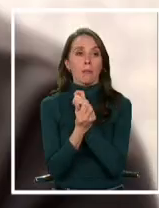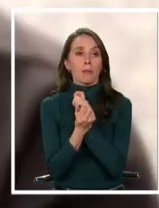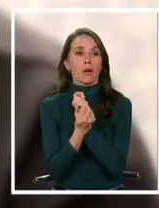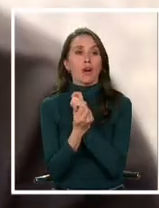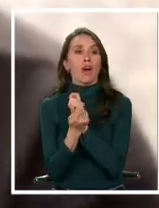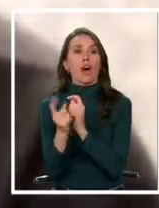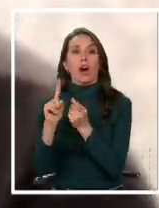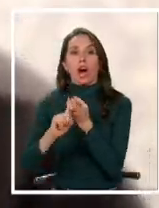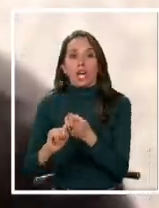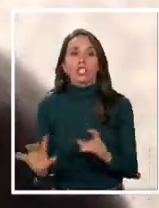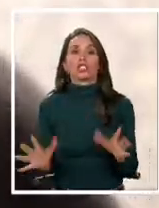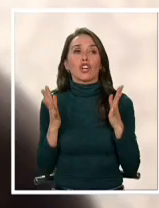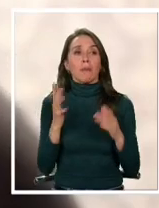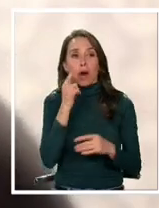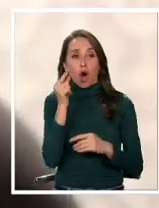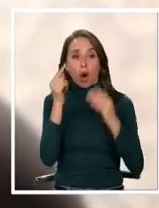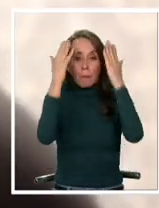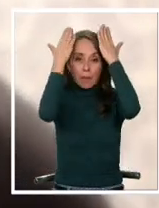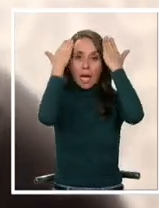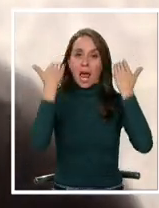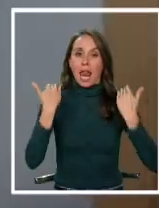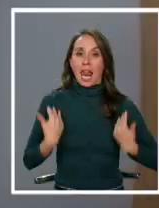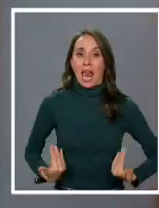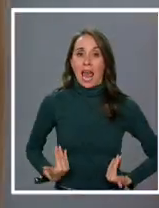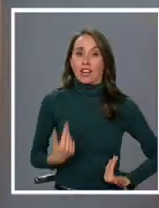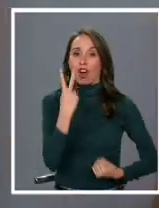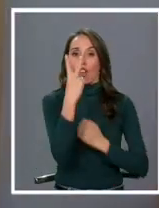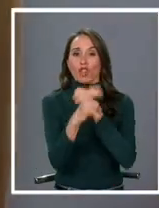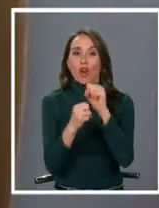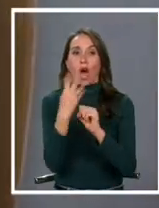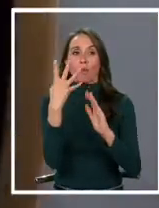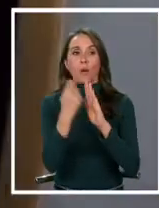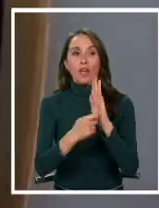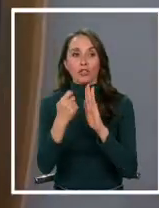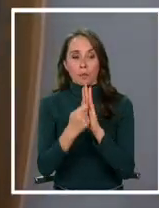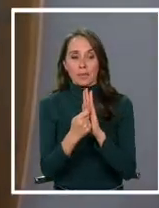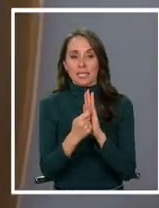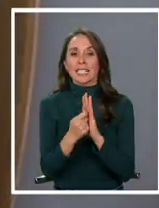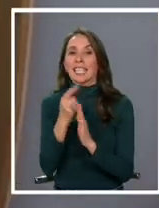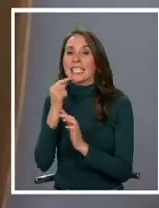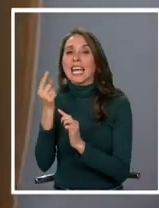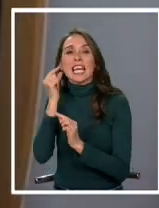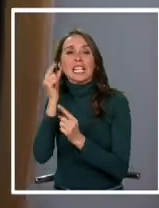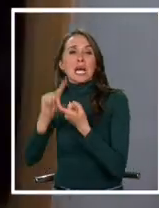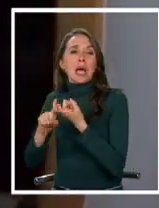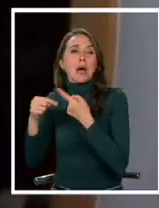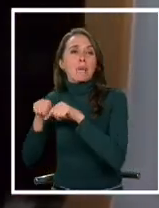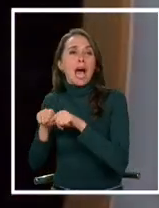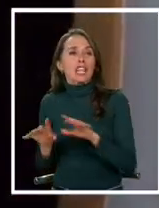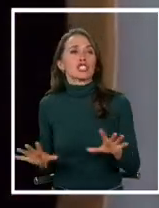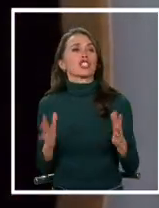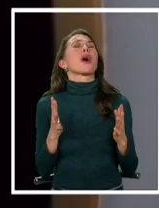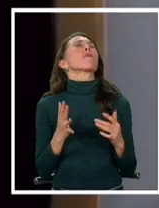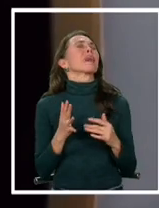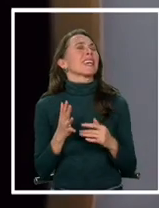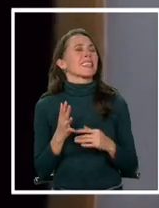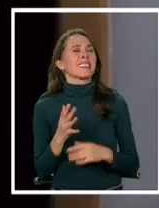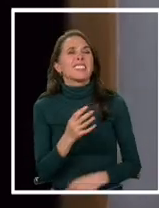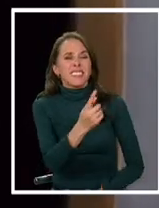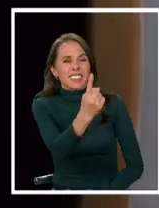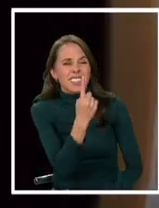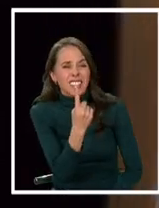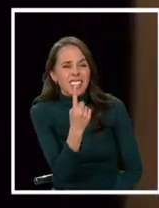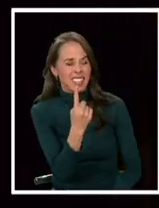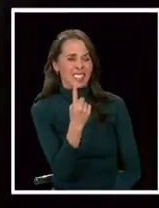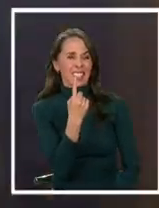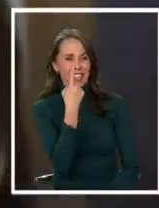su pareja Él mantuvo pelo largo durante dos años 4 meses y decidió sorprender a su pareja mira y la sorprende mucho ella no lo reconoce